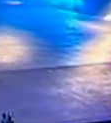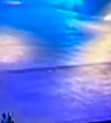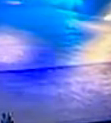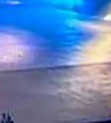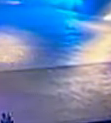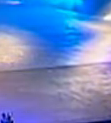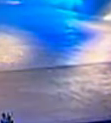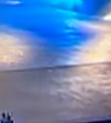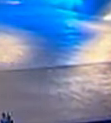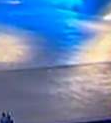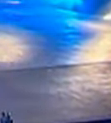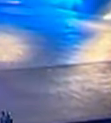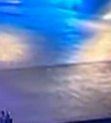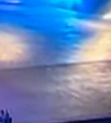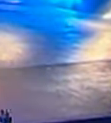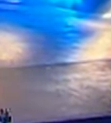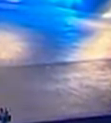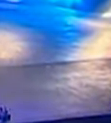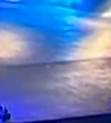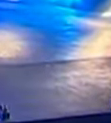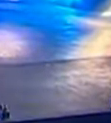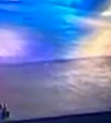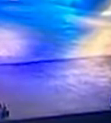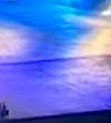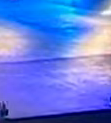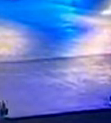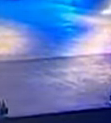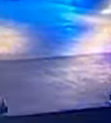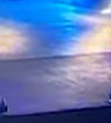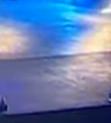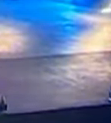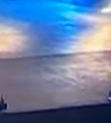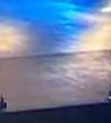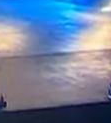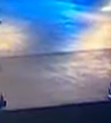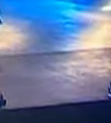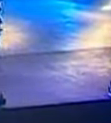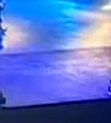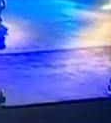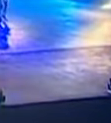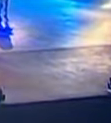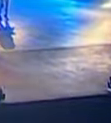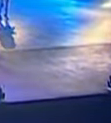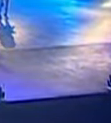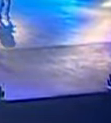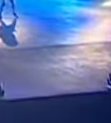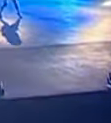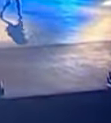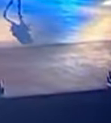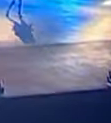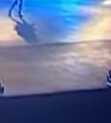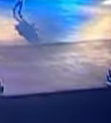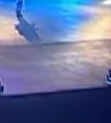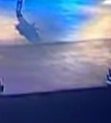Señores y señores, muy buenas noches desde el recinto ferial de Arrecife, en Lanzarote, desde donde Televisión Canaria va a llevar hasta sus casas la gran